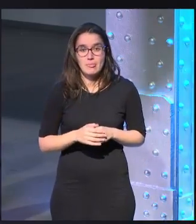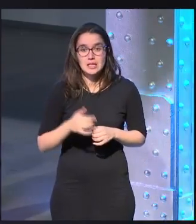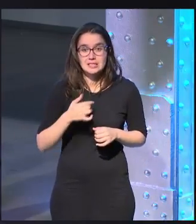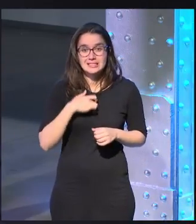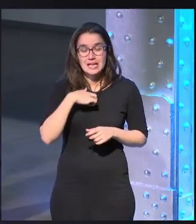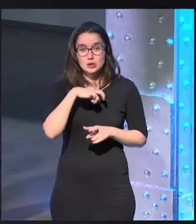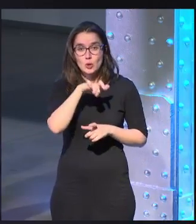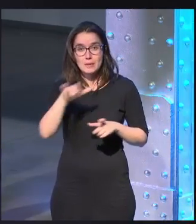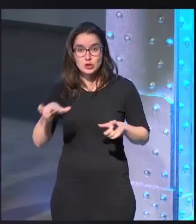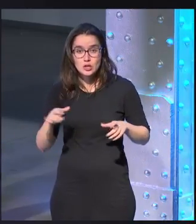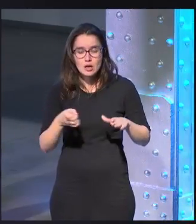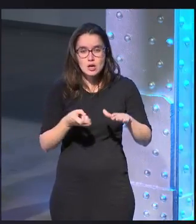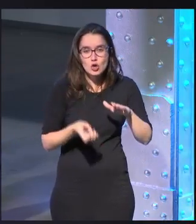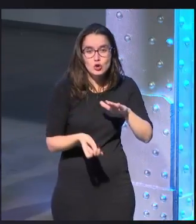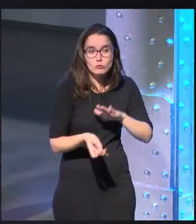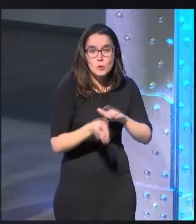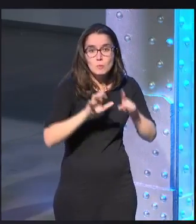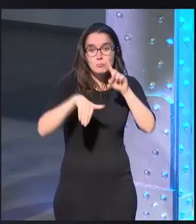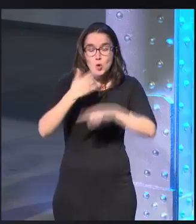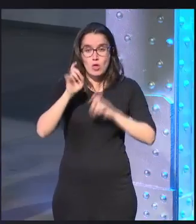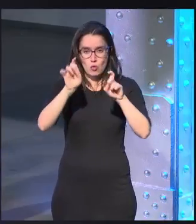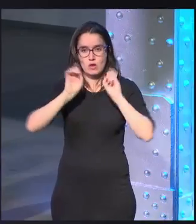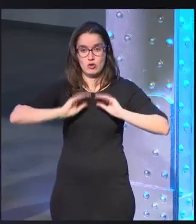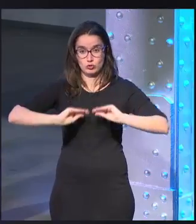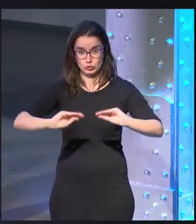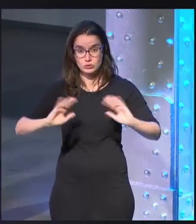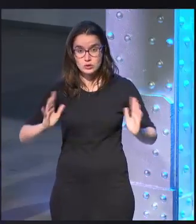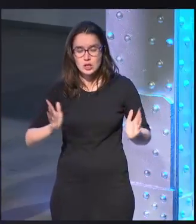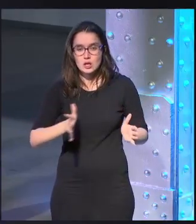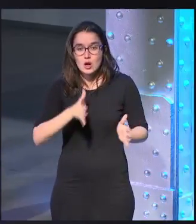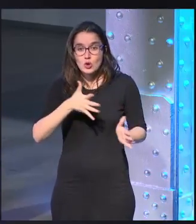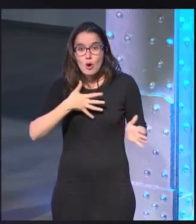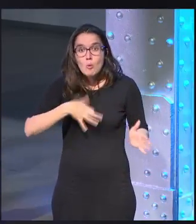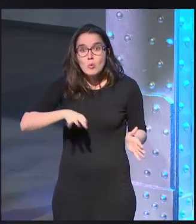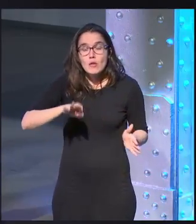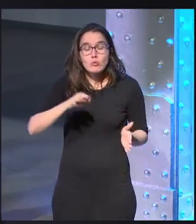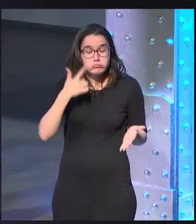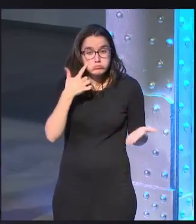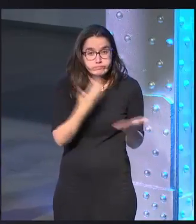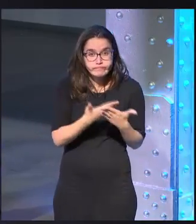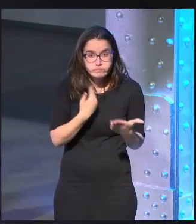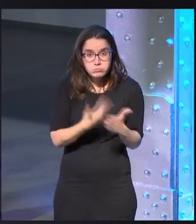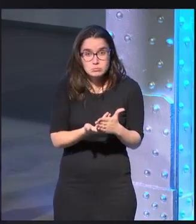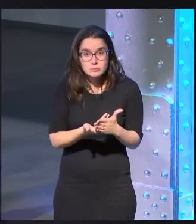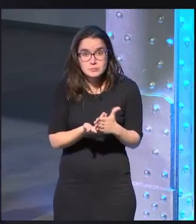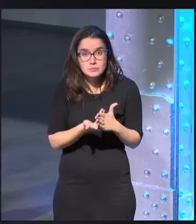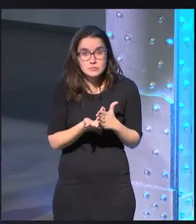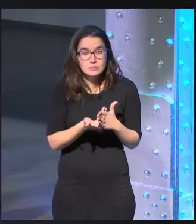Ellos son la consecuencia del entorno y de la educación que han recibido, que por lo que he podido constatar ya